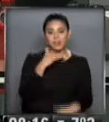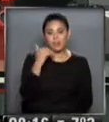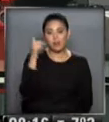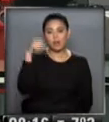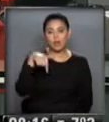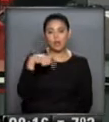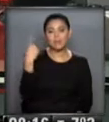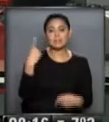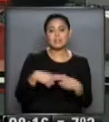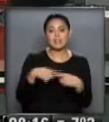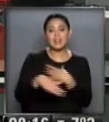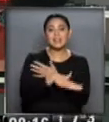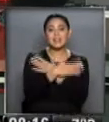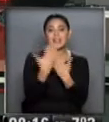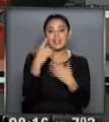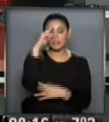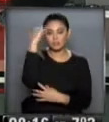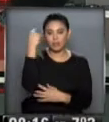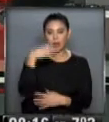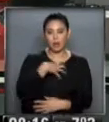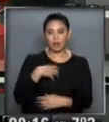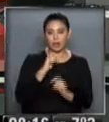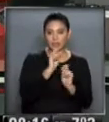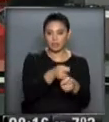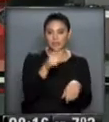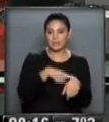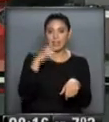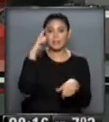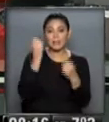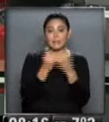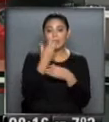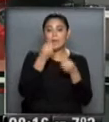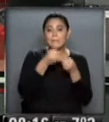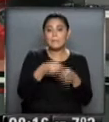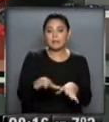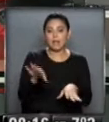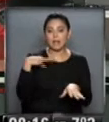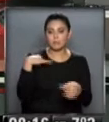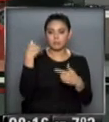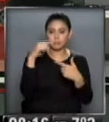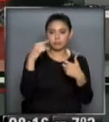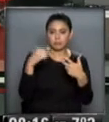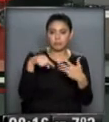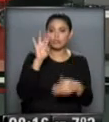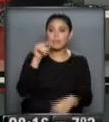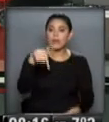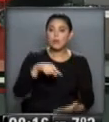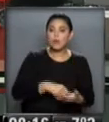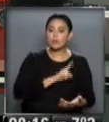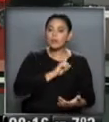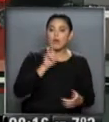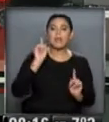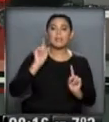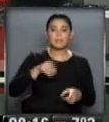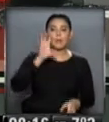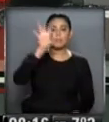hoy se celebra el día nacional de la donación de órganos a partir de las 10 de la mañana habrá muchas actividades no sólo aquí en la ciudad de buenos aires sino